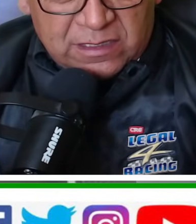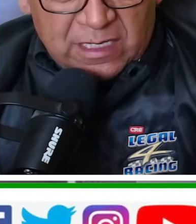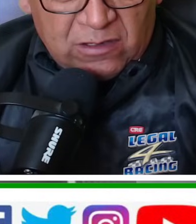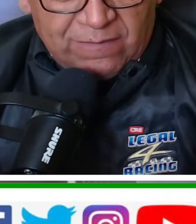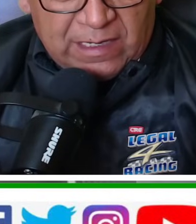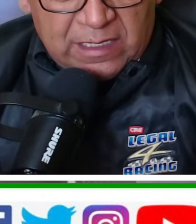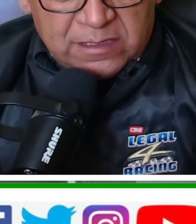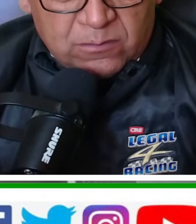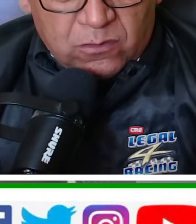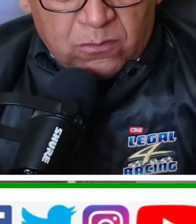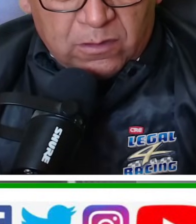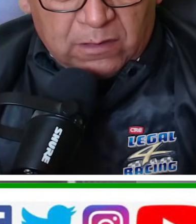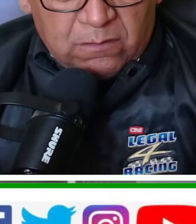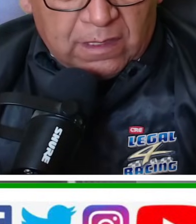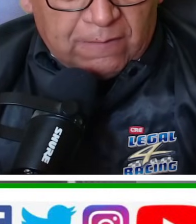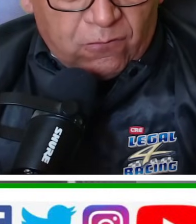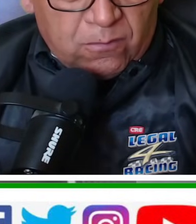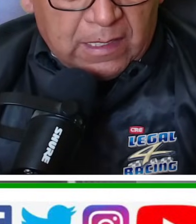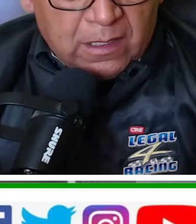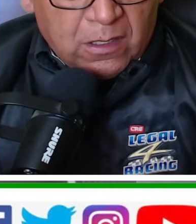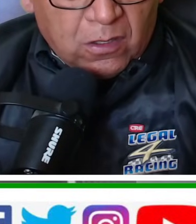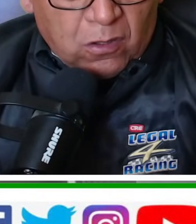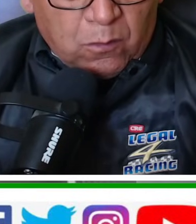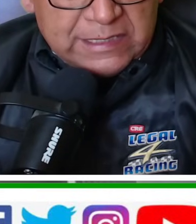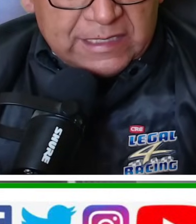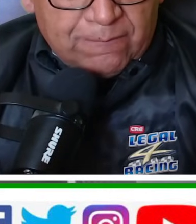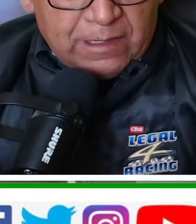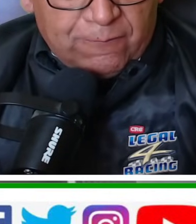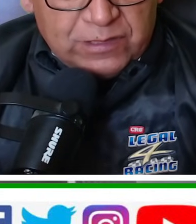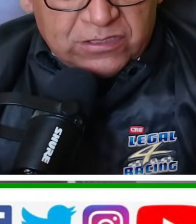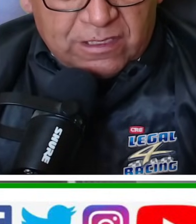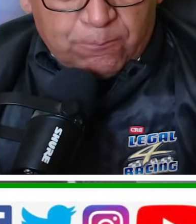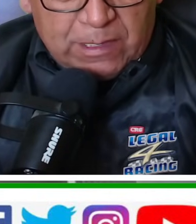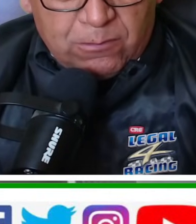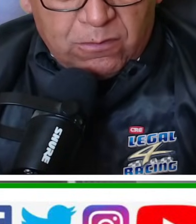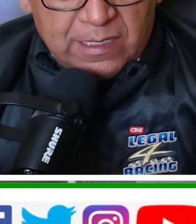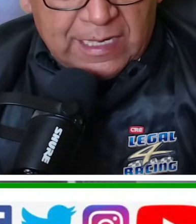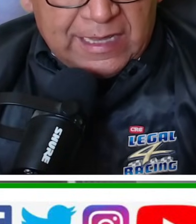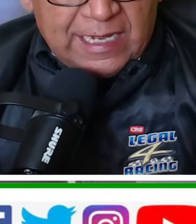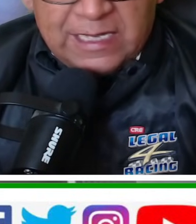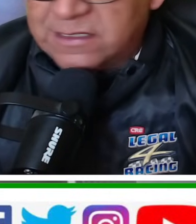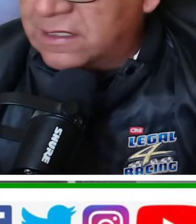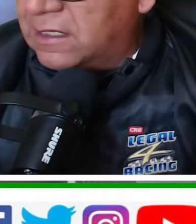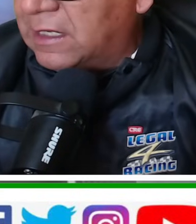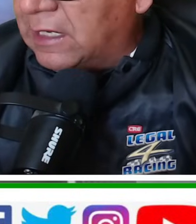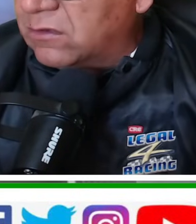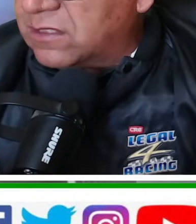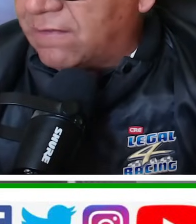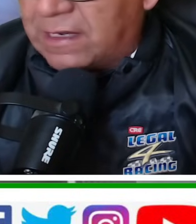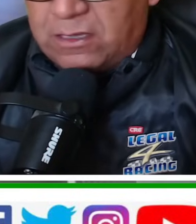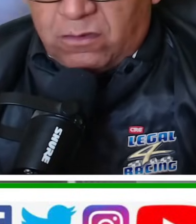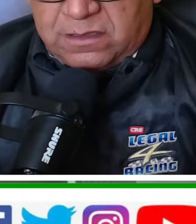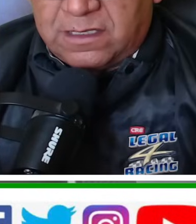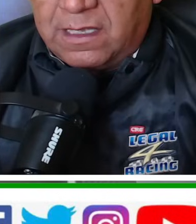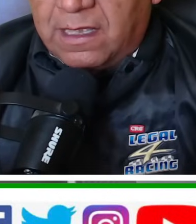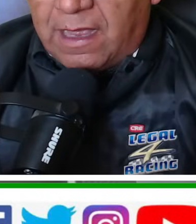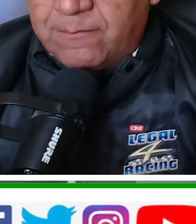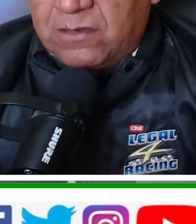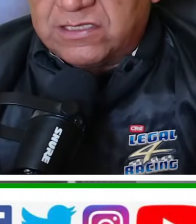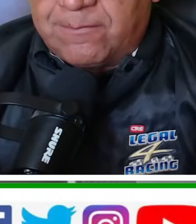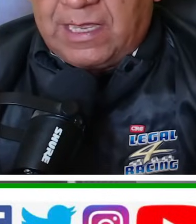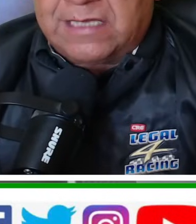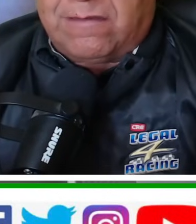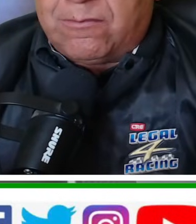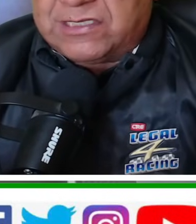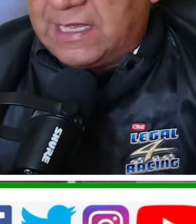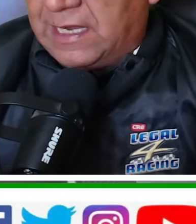años de neoliberalismo no hubo ninguna reforma como esta en beneficio del pueblo y de las y los trabajadores. Amigos